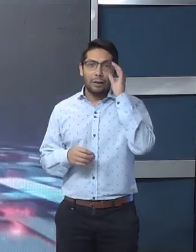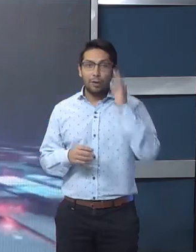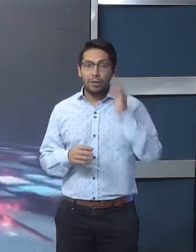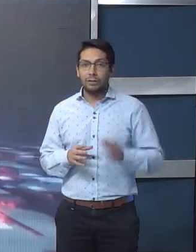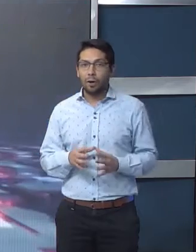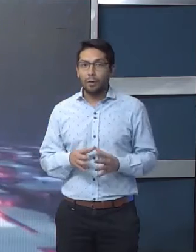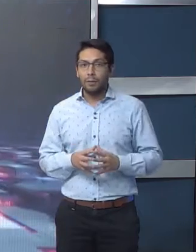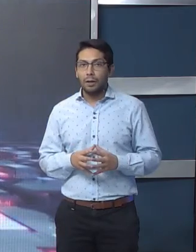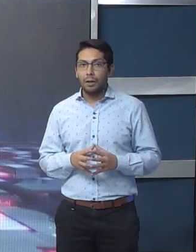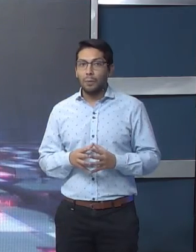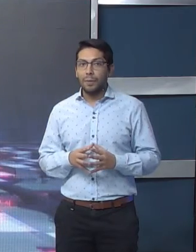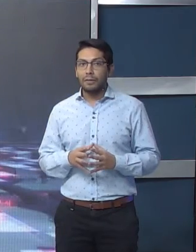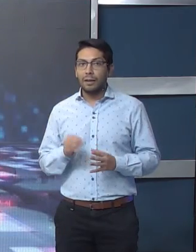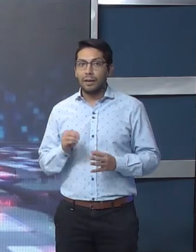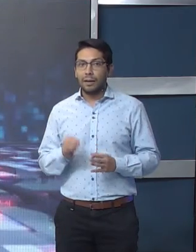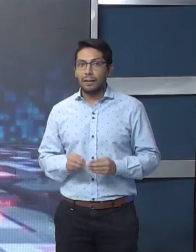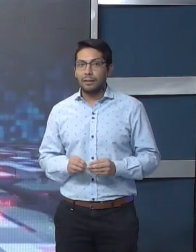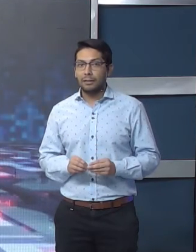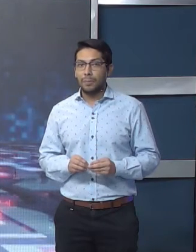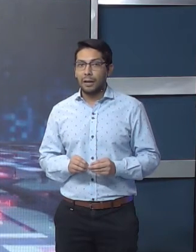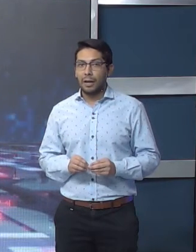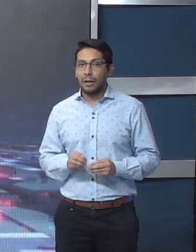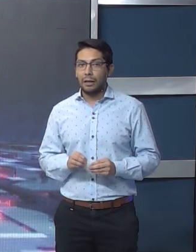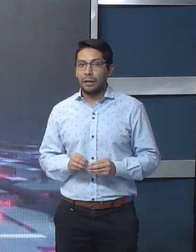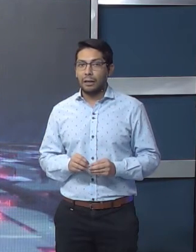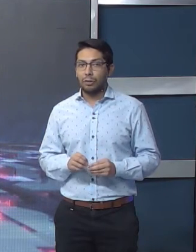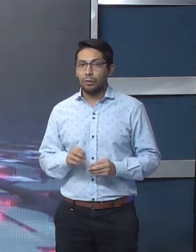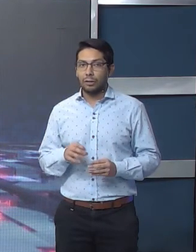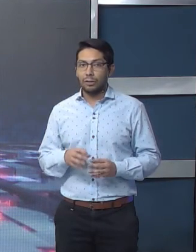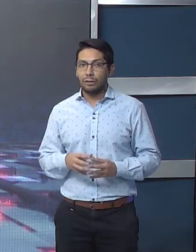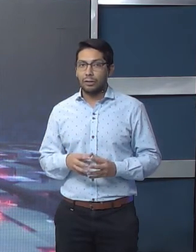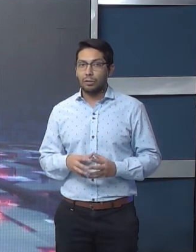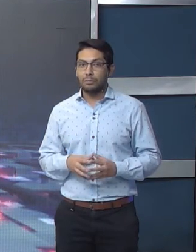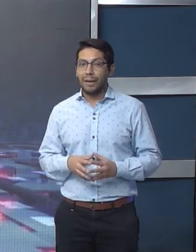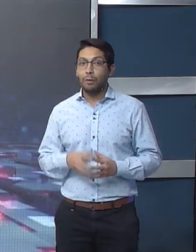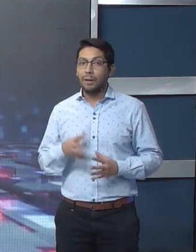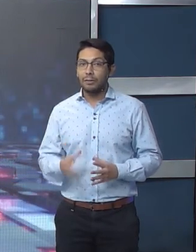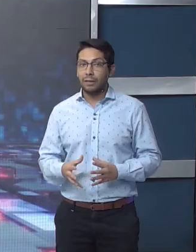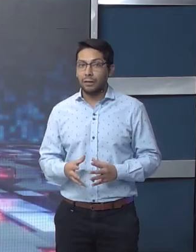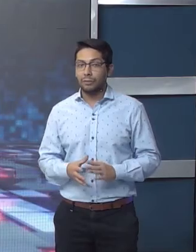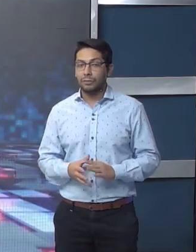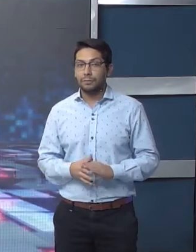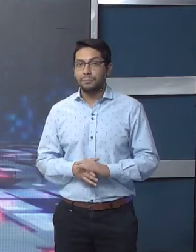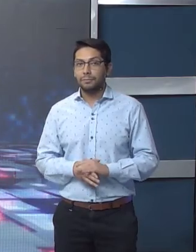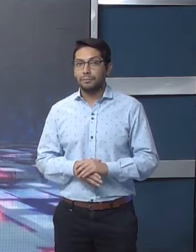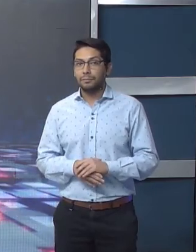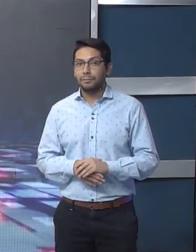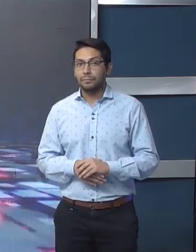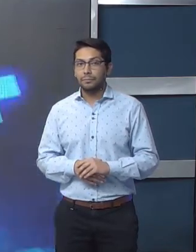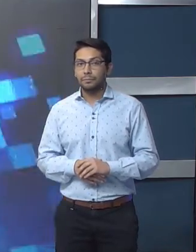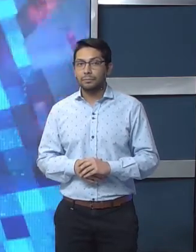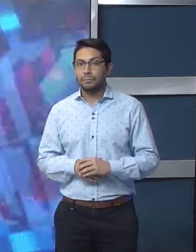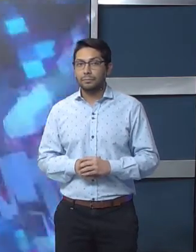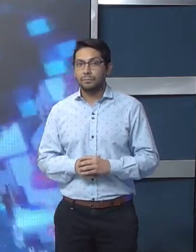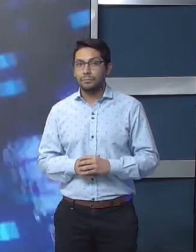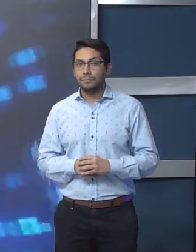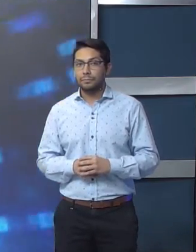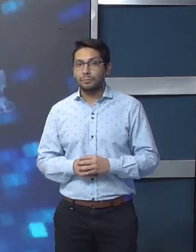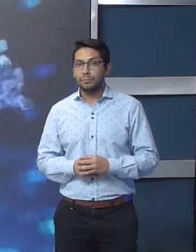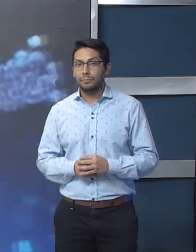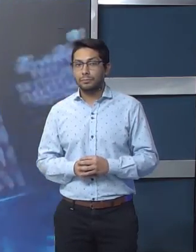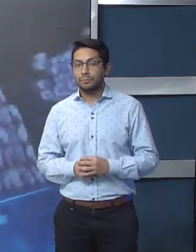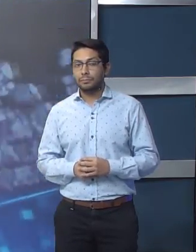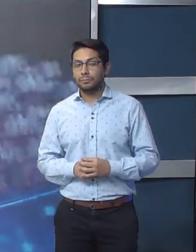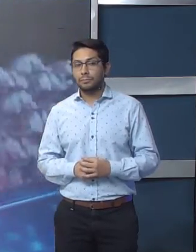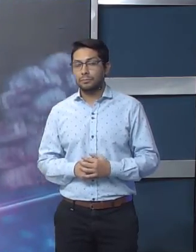el lunes comienzan las clases para los chicos pre-universitarios. A ver, nosotros